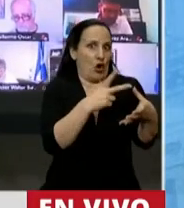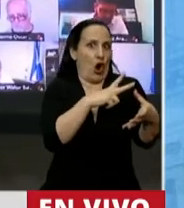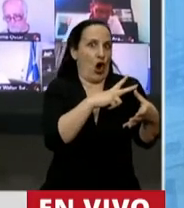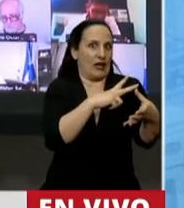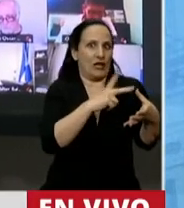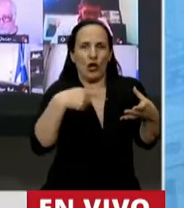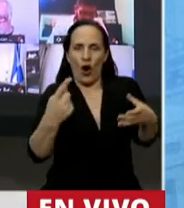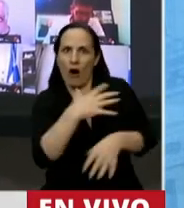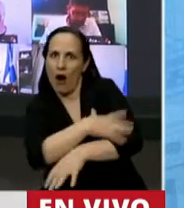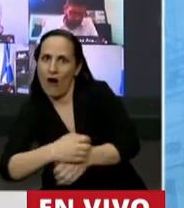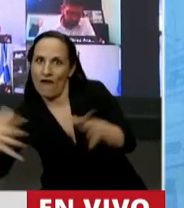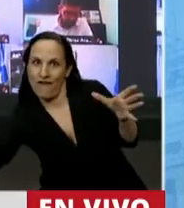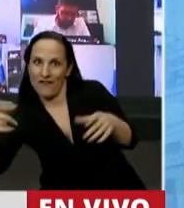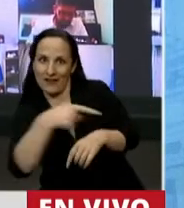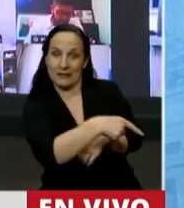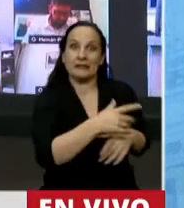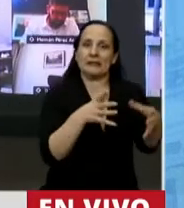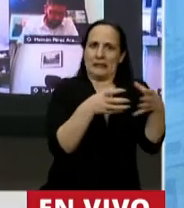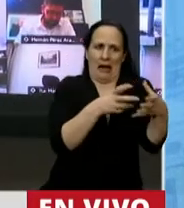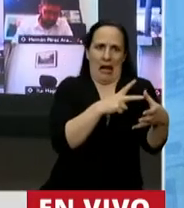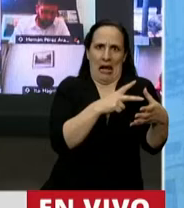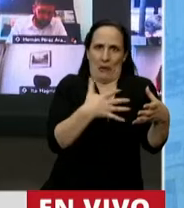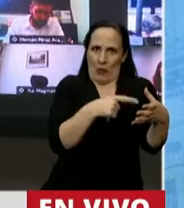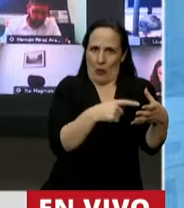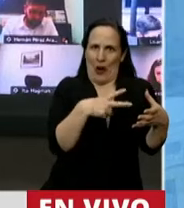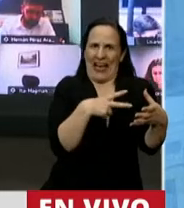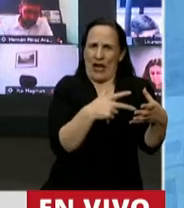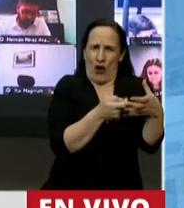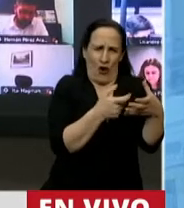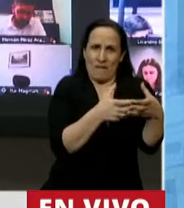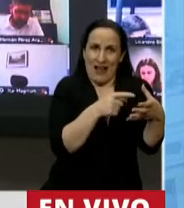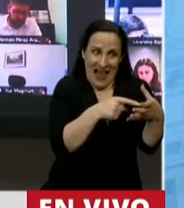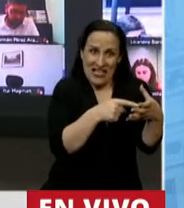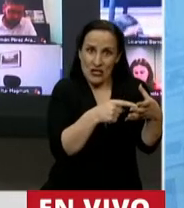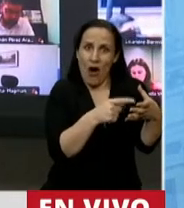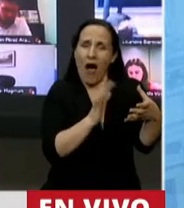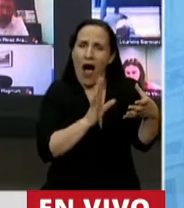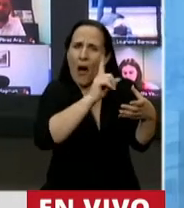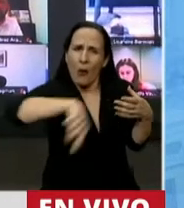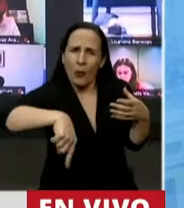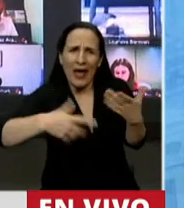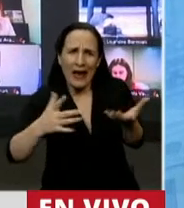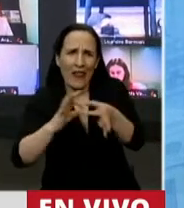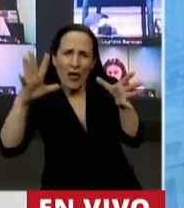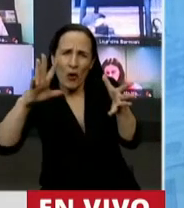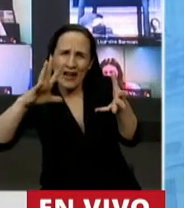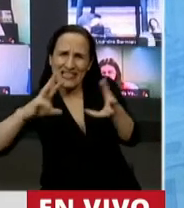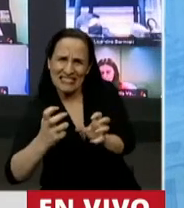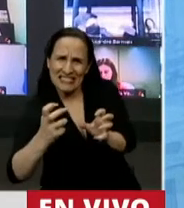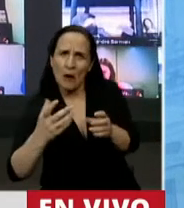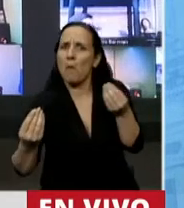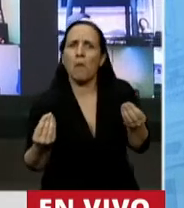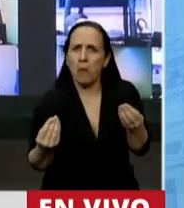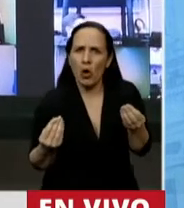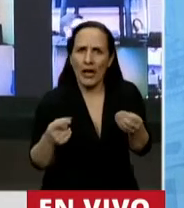en cada vez menos manos. Una concentración que debilita a las mismísimas democracias, no solo por el